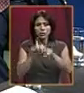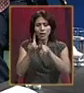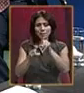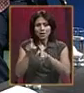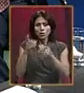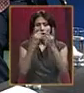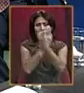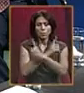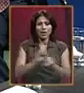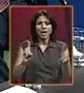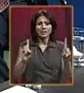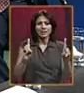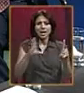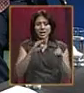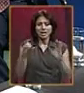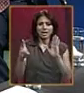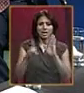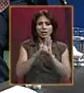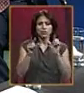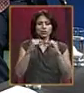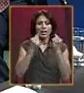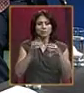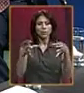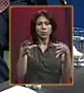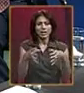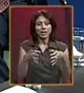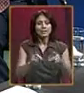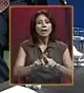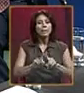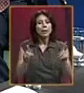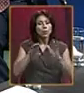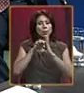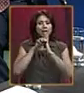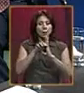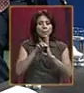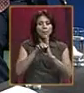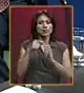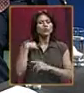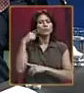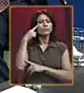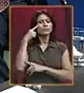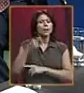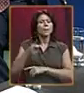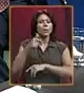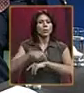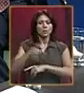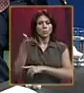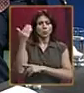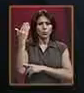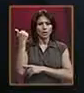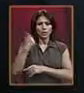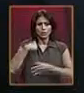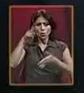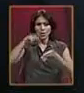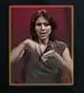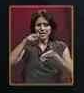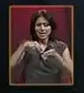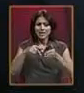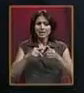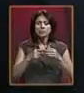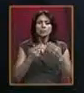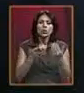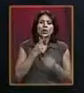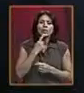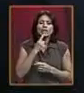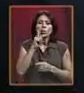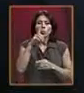la democracia y los derechos de las minorías. Pero, por ejemplo, me viene a la mente hace poco, leí unas declaraciones de un